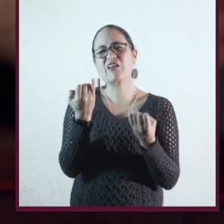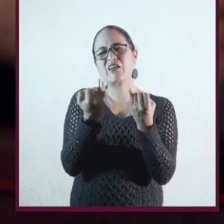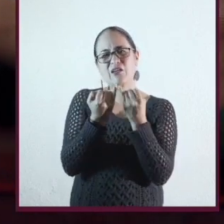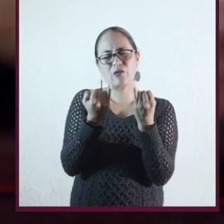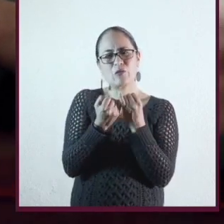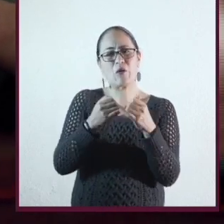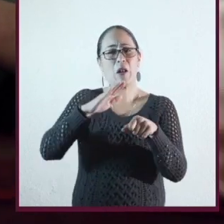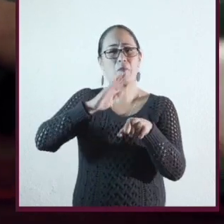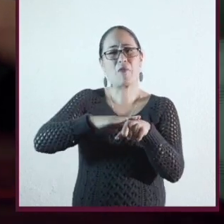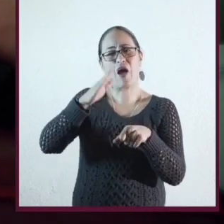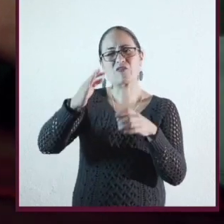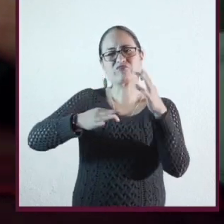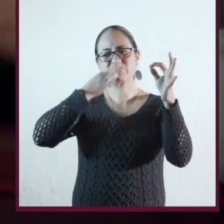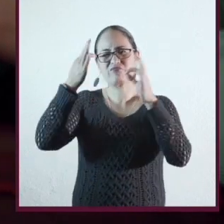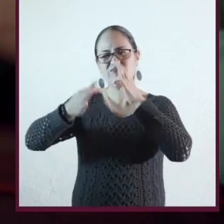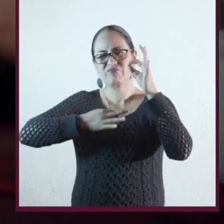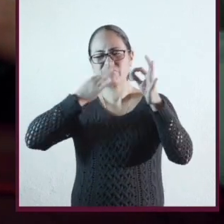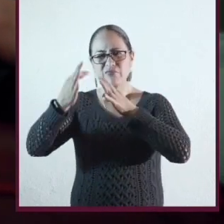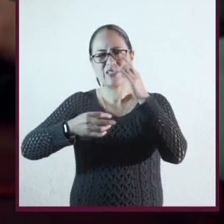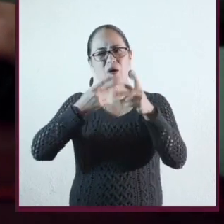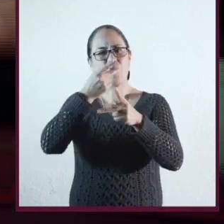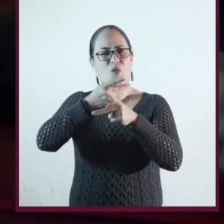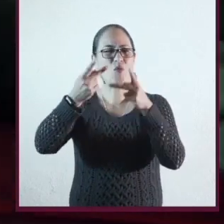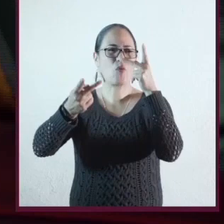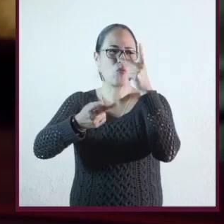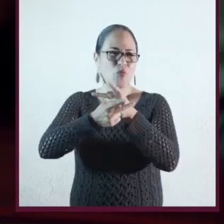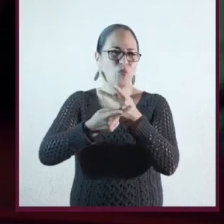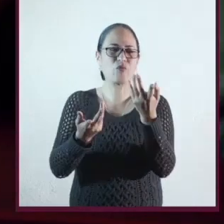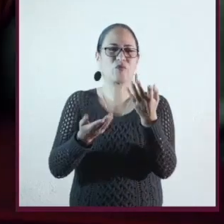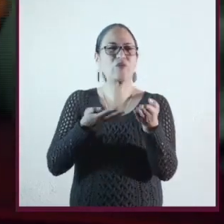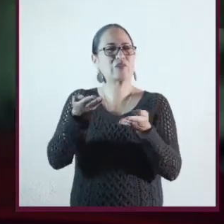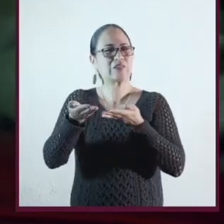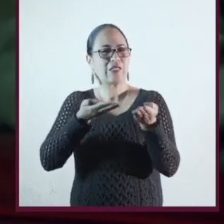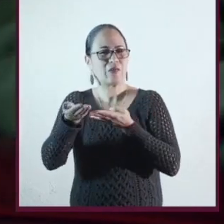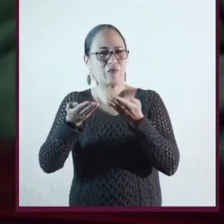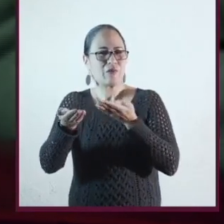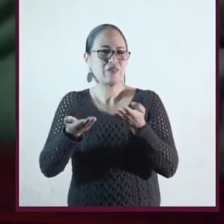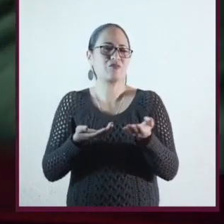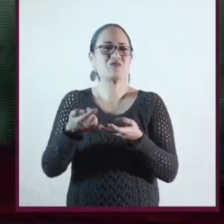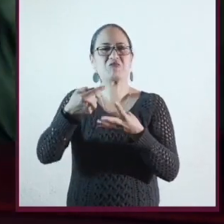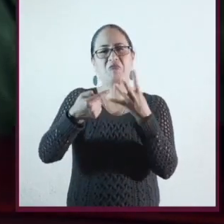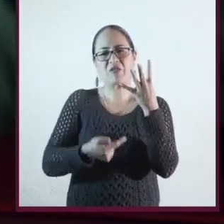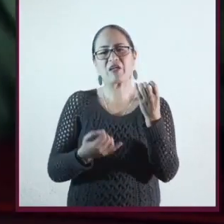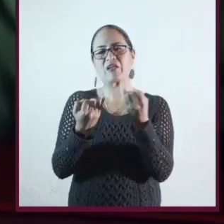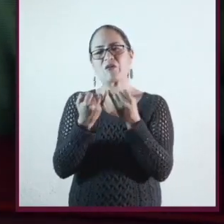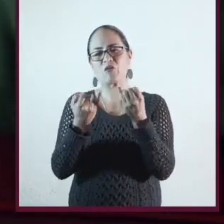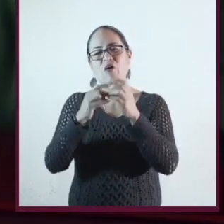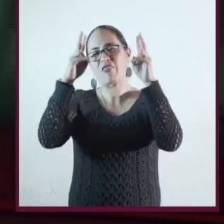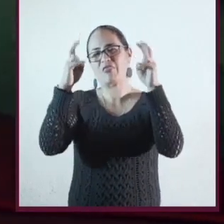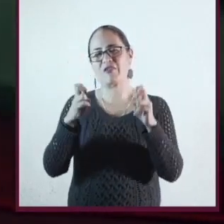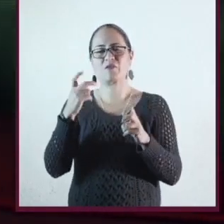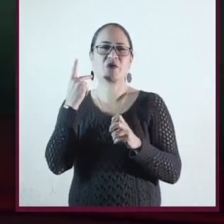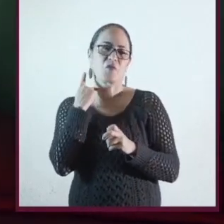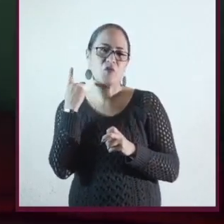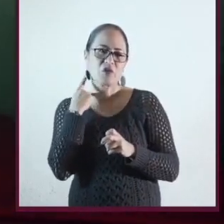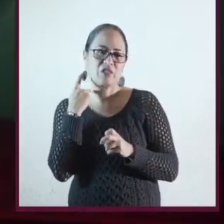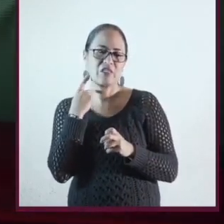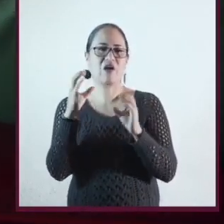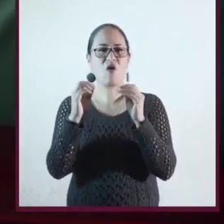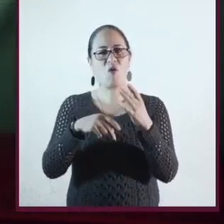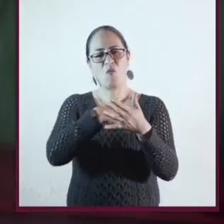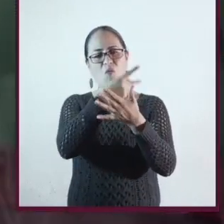servicios comerciales, propaganda política y una programación impuesta, la mayoría de las veces con un pobre